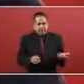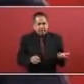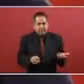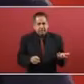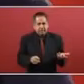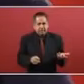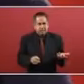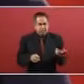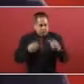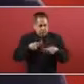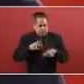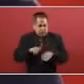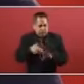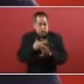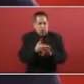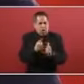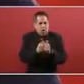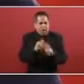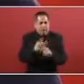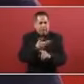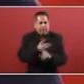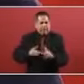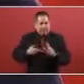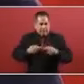No es nada personal.